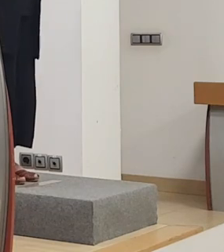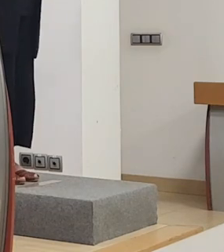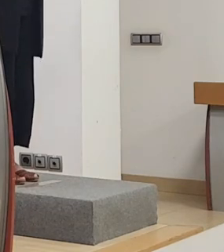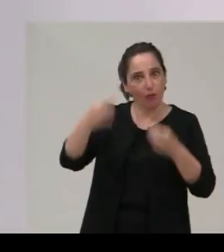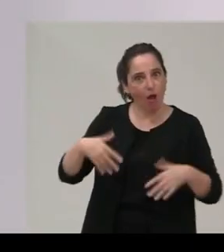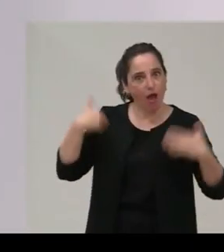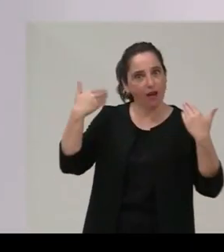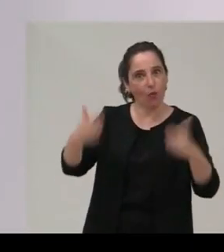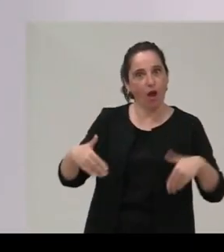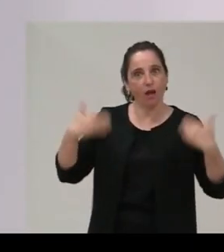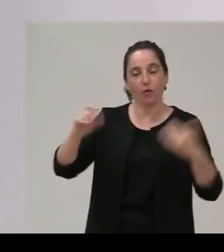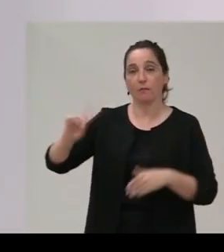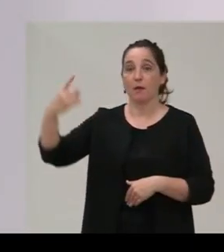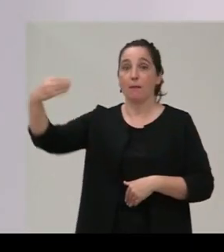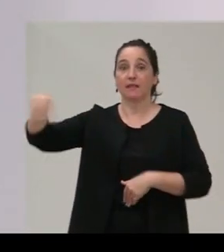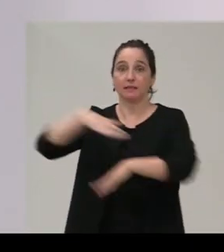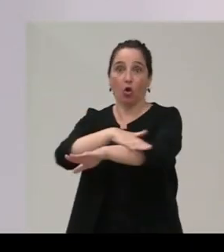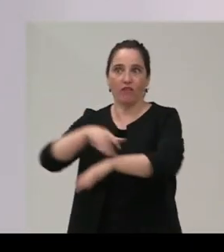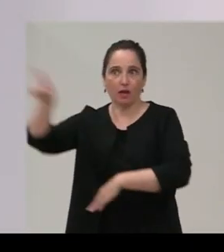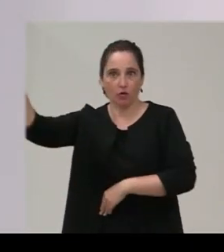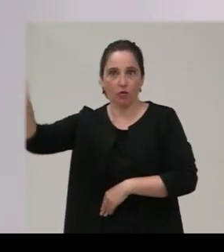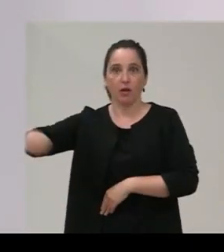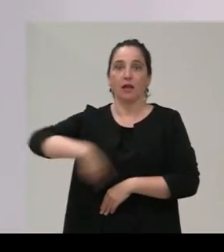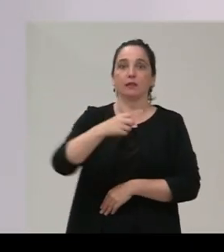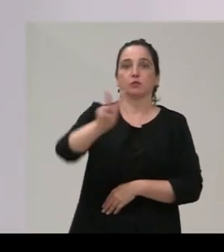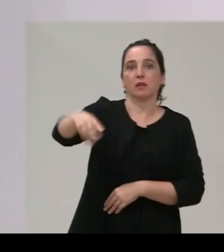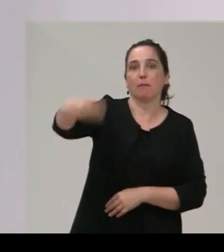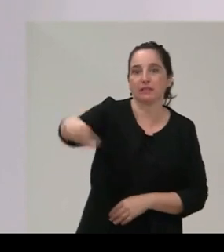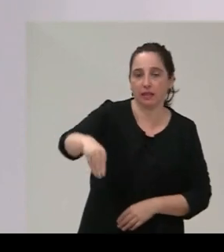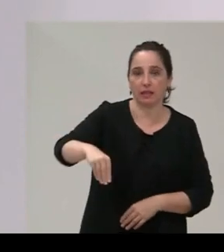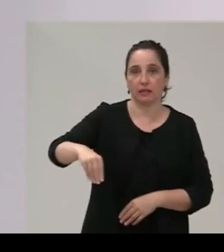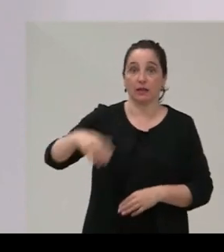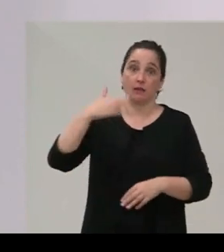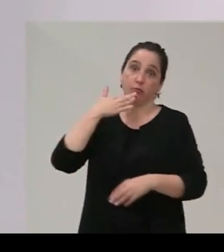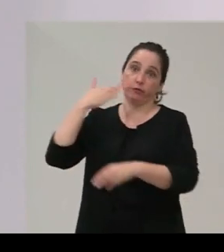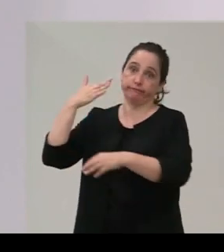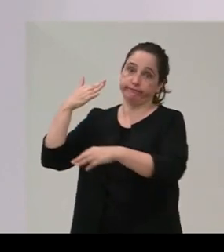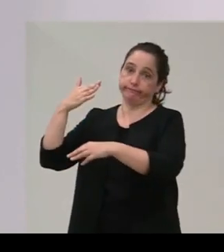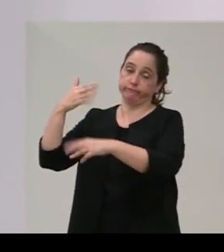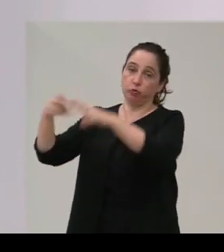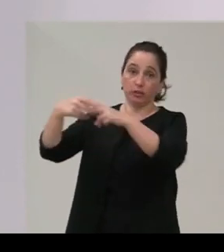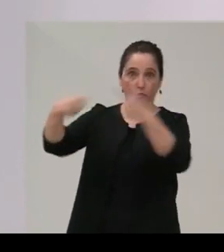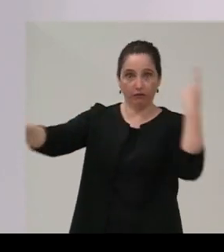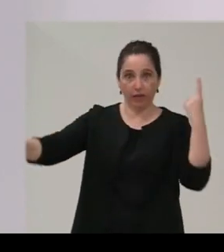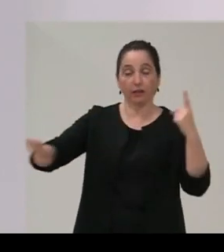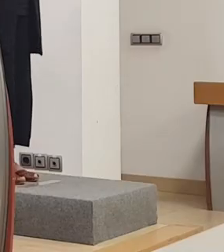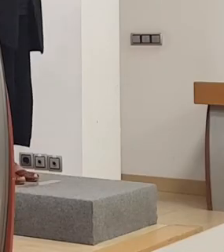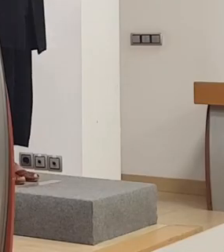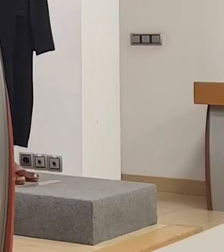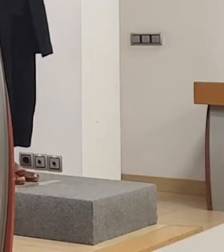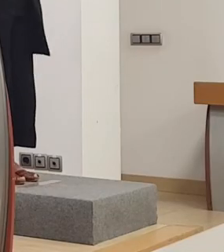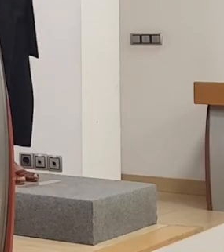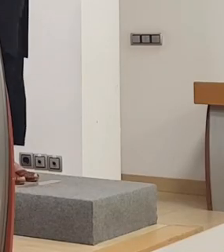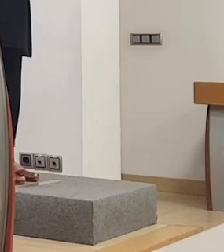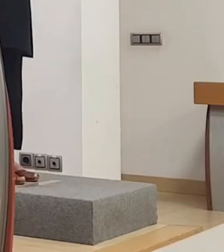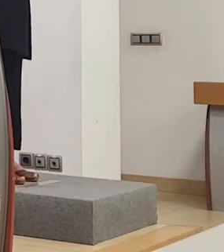tener primero con el presidente del gobierno, después con vicepresidente por ser de diferentes partidos y a continuación con consejeros que